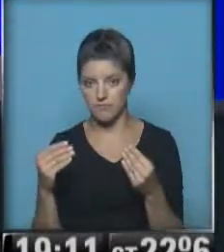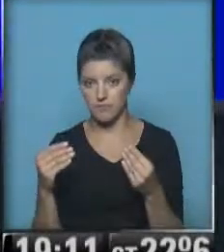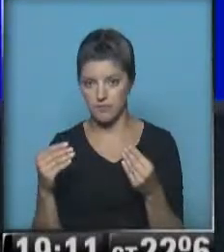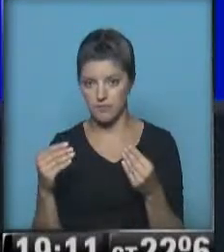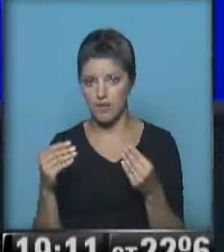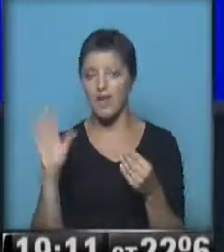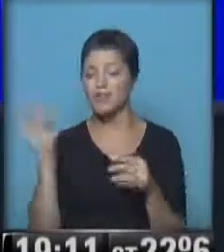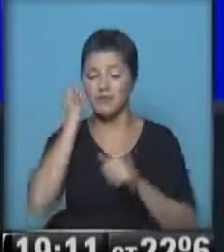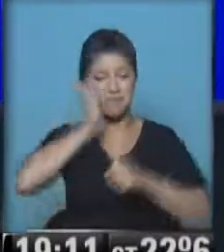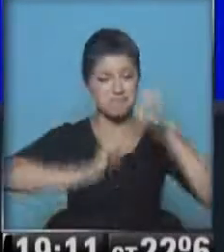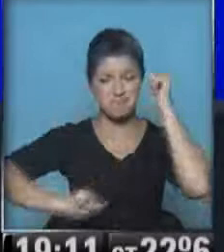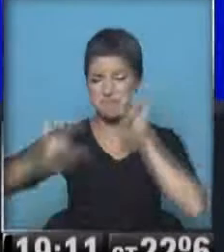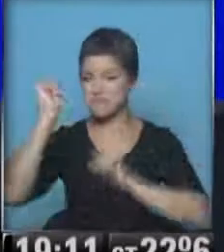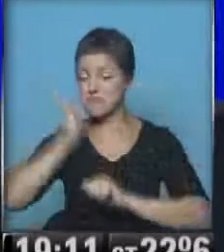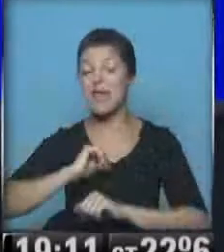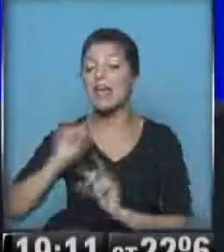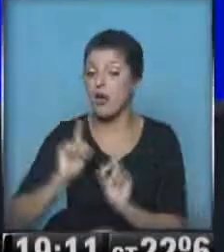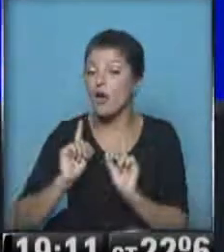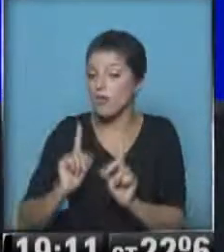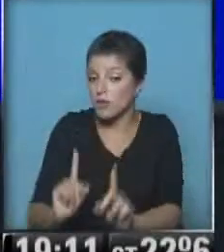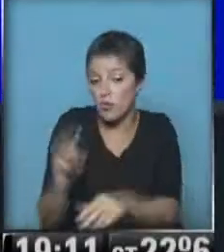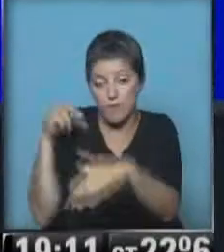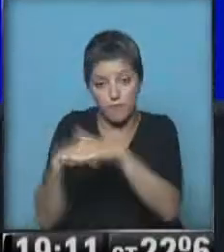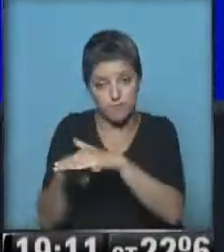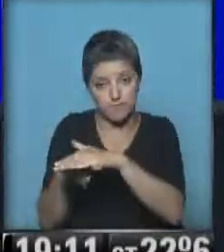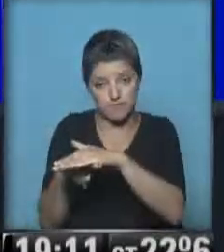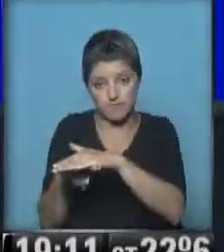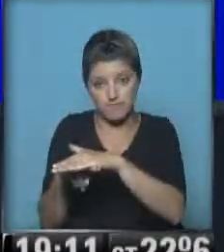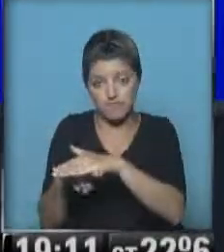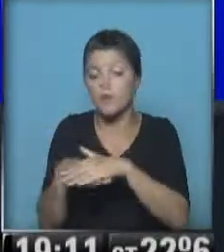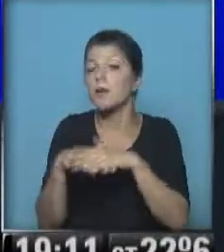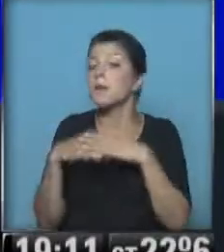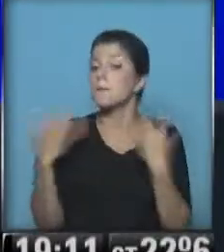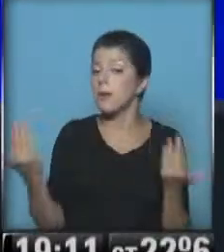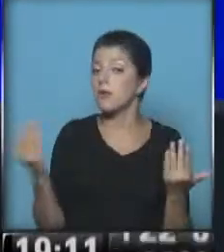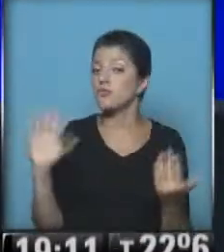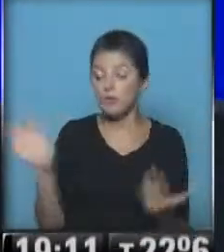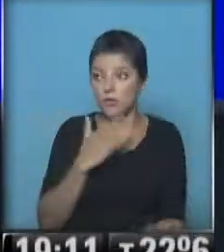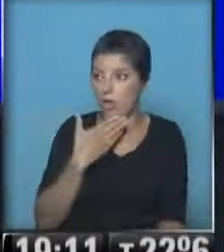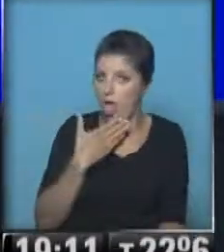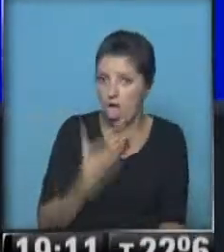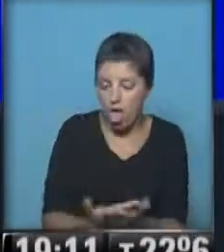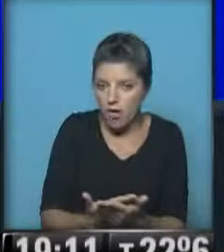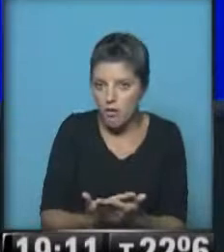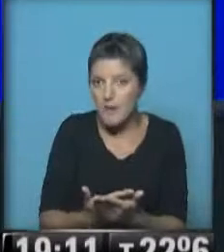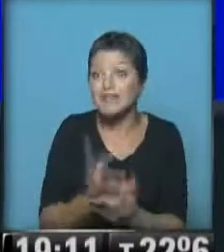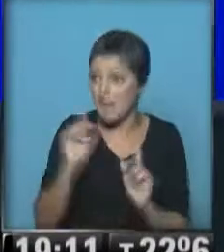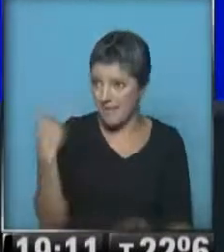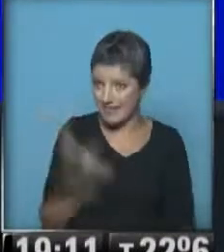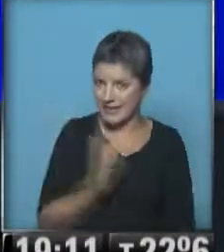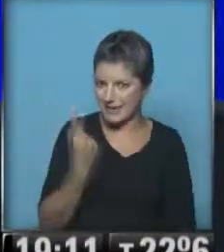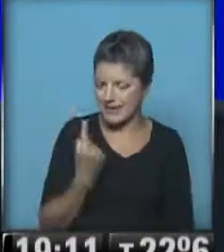todas las lastimaduras, por supuesto, que sigue siendo internado, pero se sorprendieron absolutamente todos, inclusive los